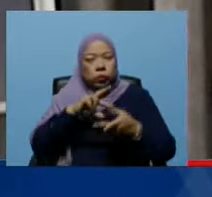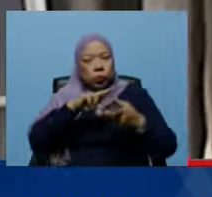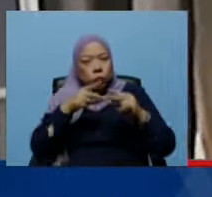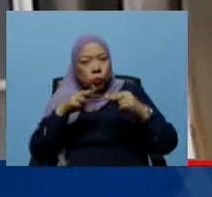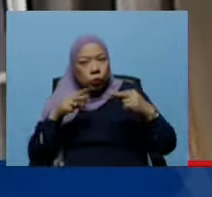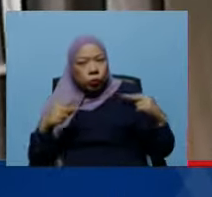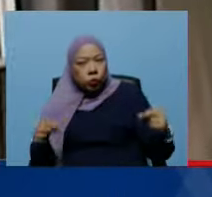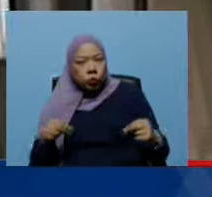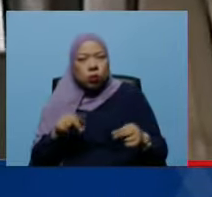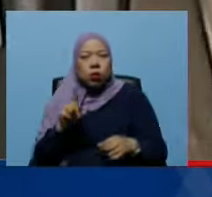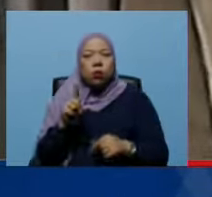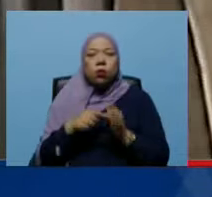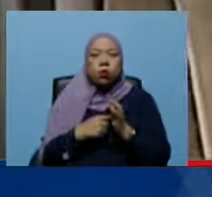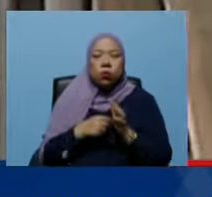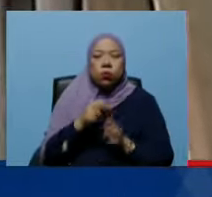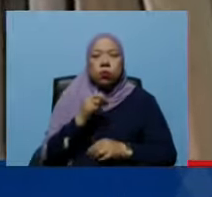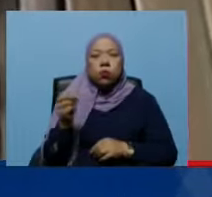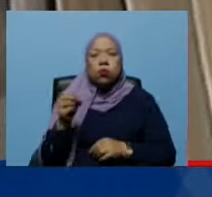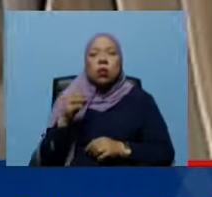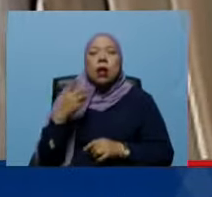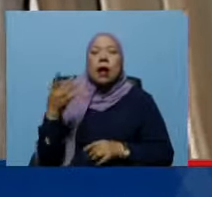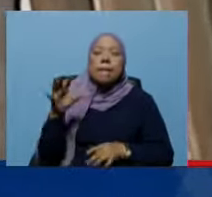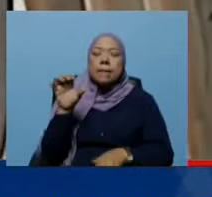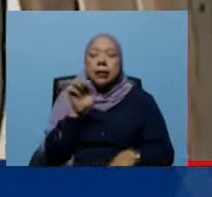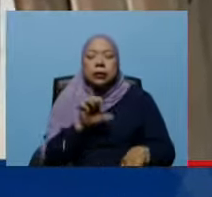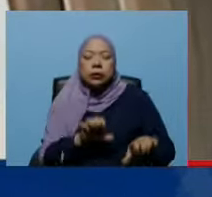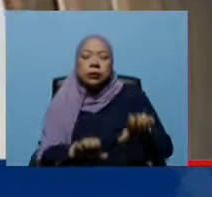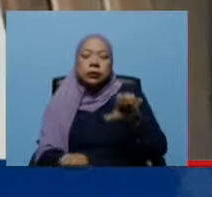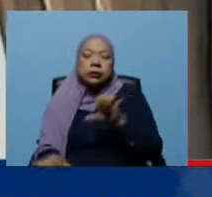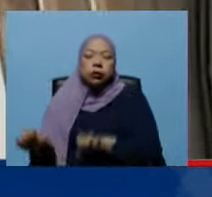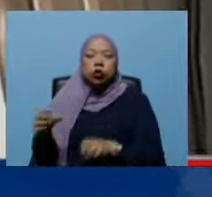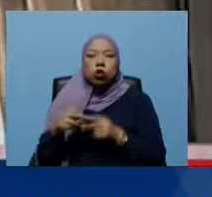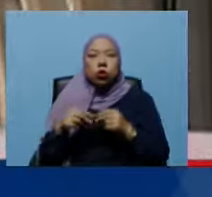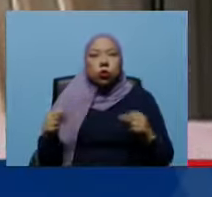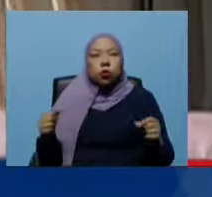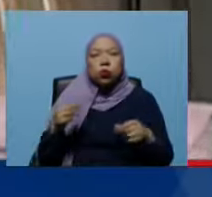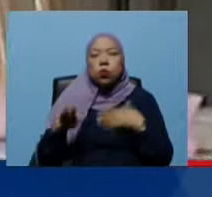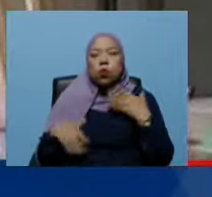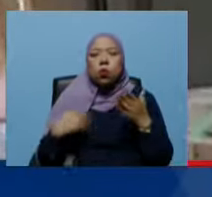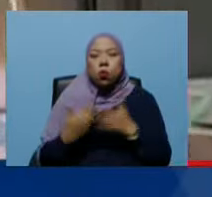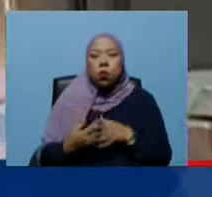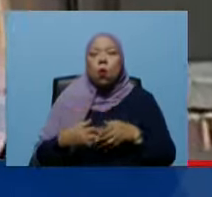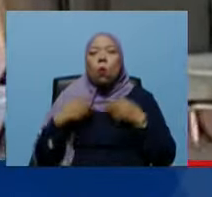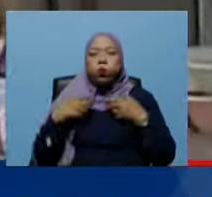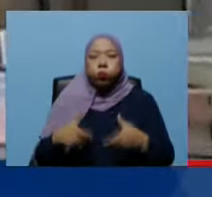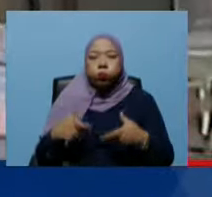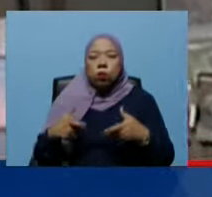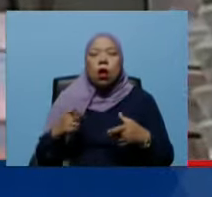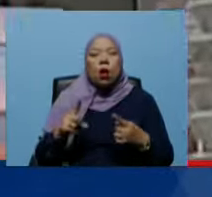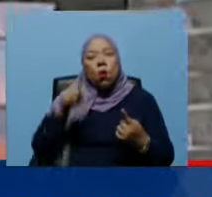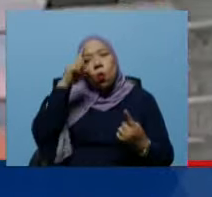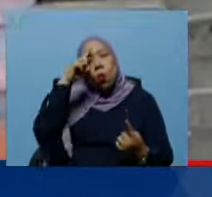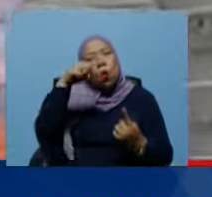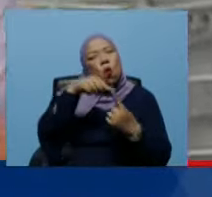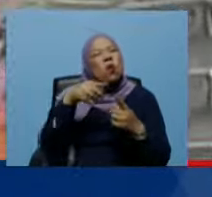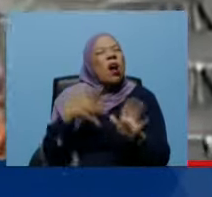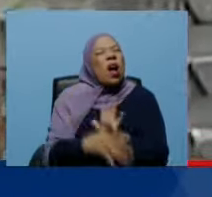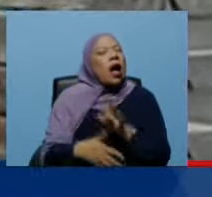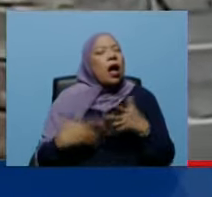de medio y bajo espesor, que va dirigido directamente a sectores como lo son